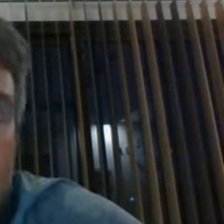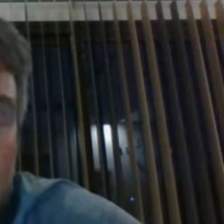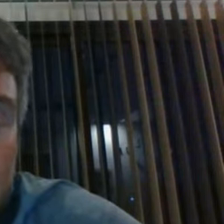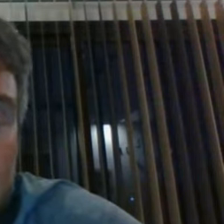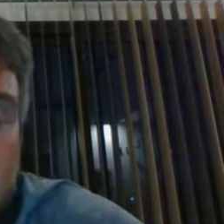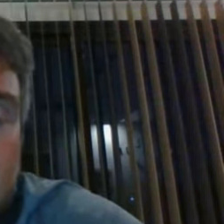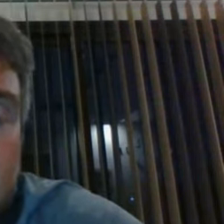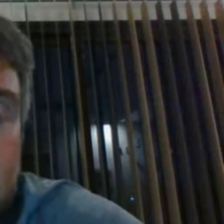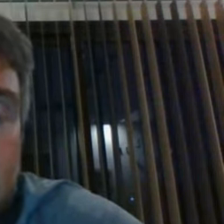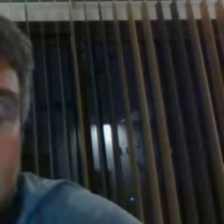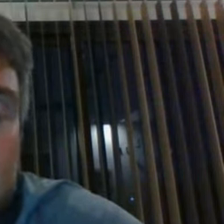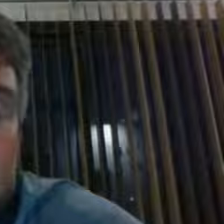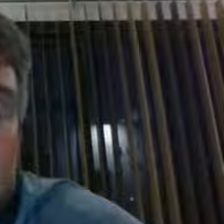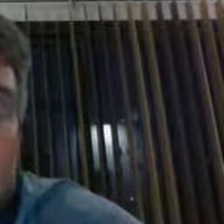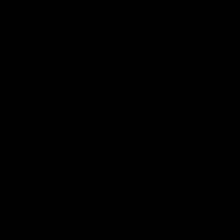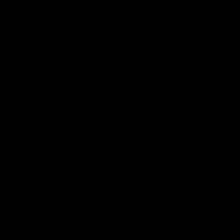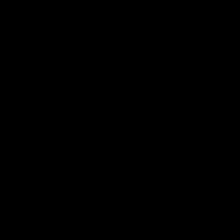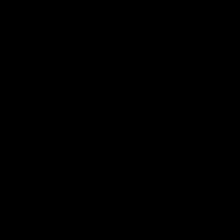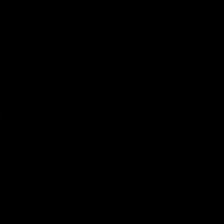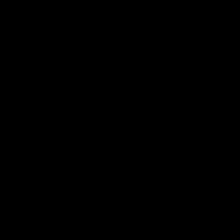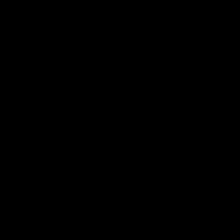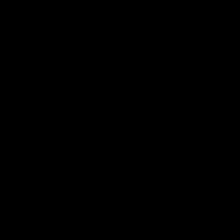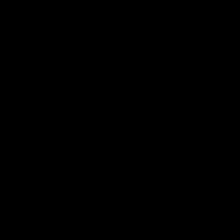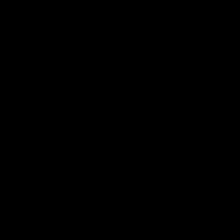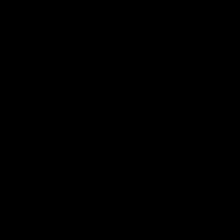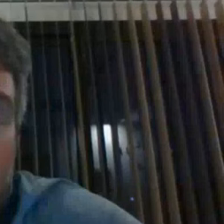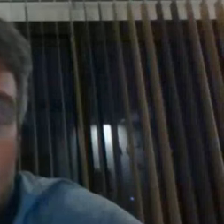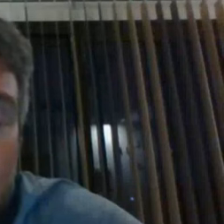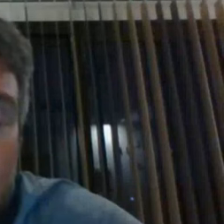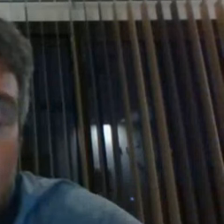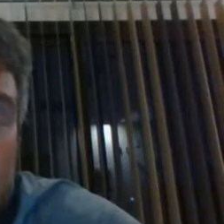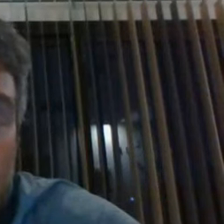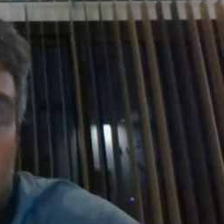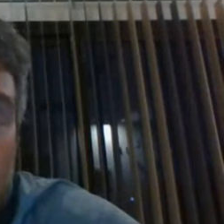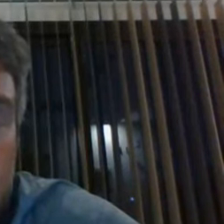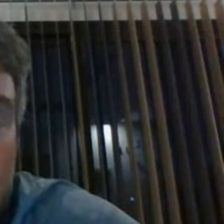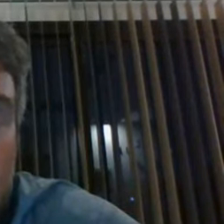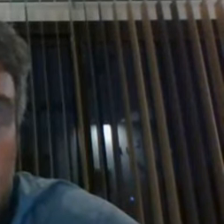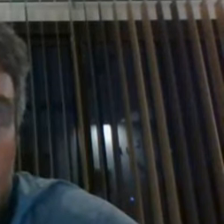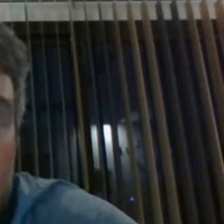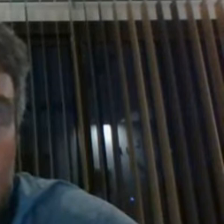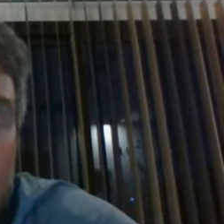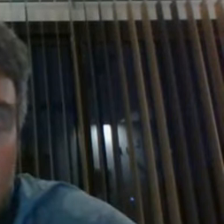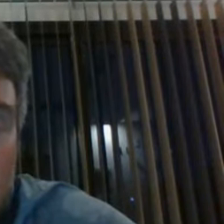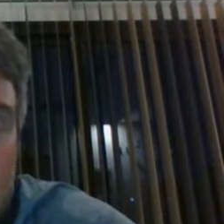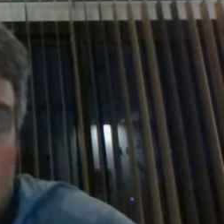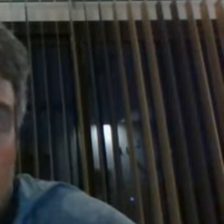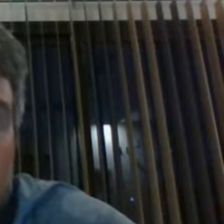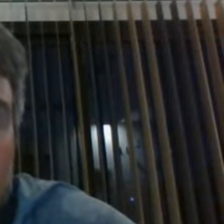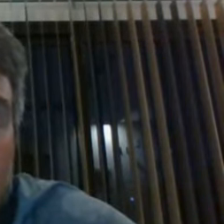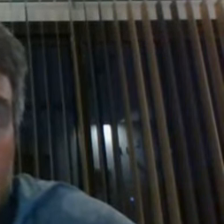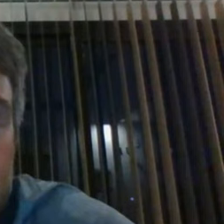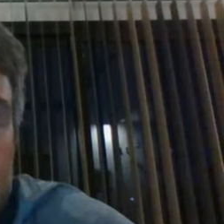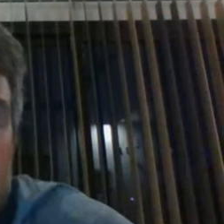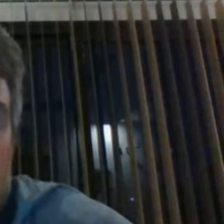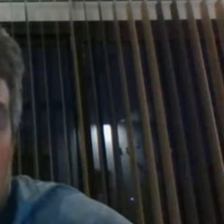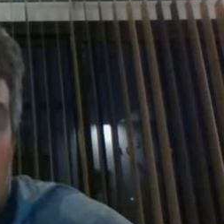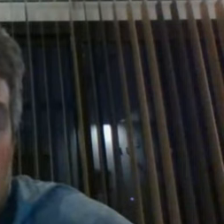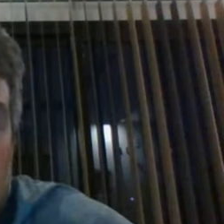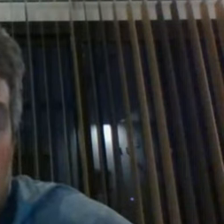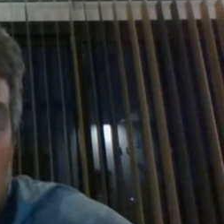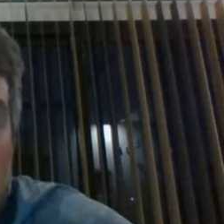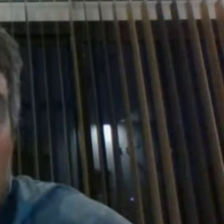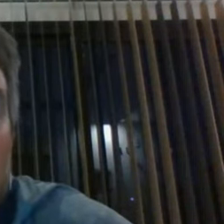la clase de neuroplasticidad ya se las mandé, ya tienen el trabajo práctico de estructuras, ese también se los mandamos. ¿Lo tienen ese?